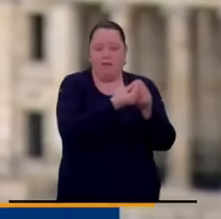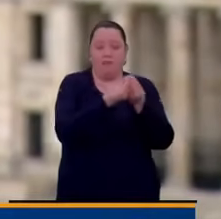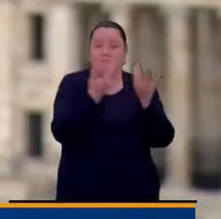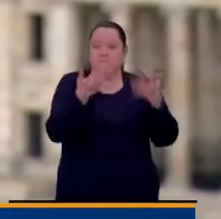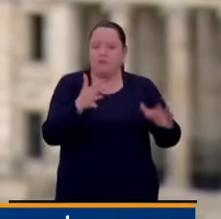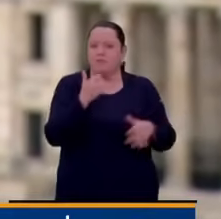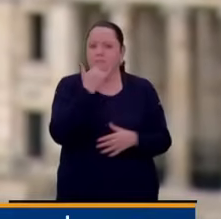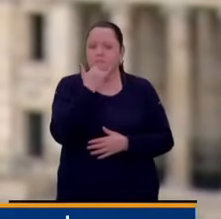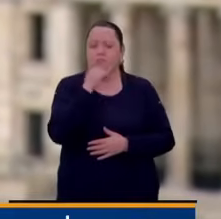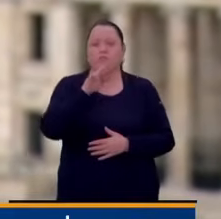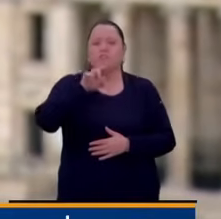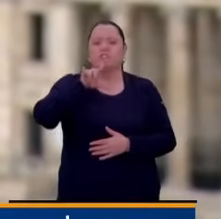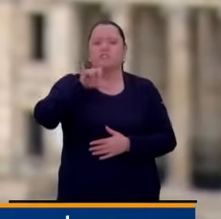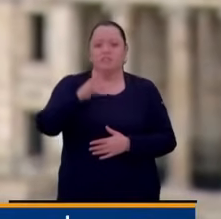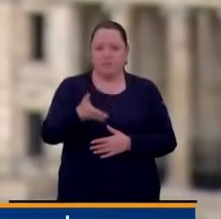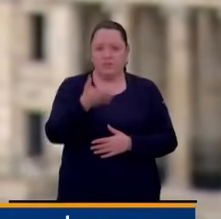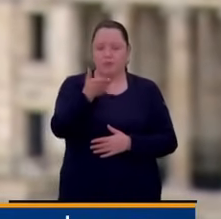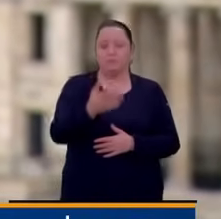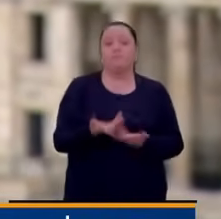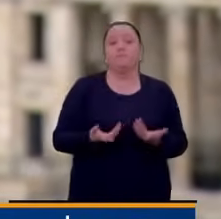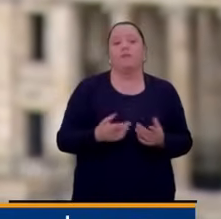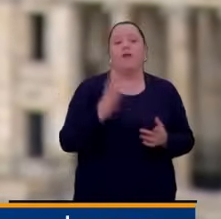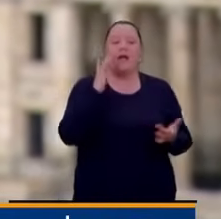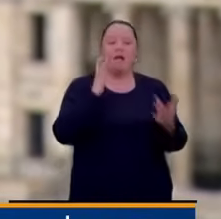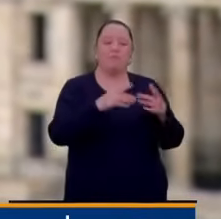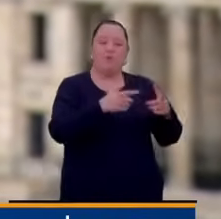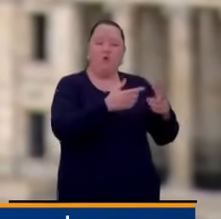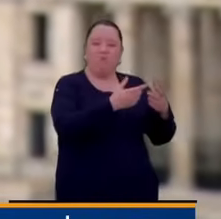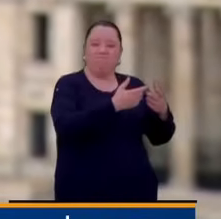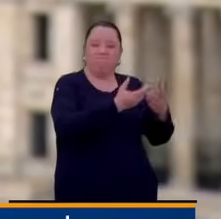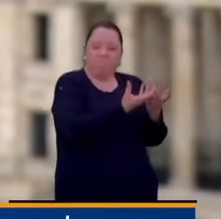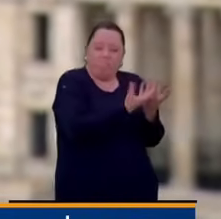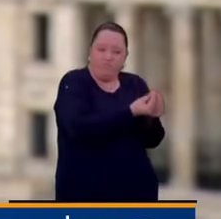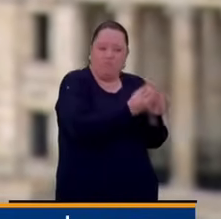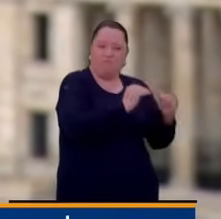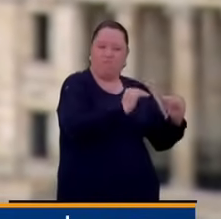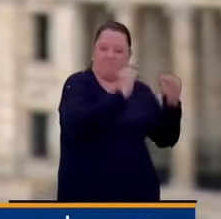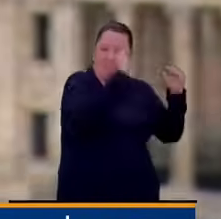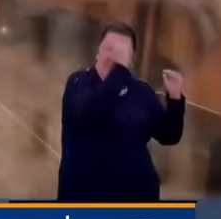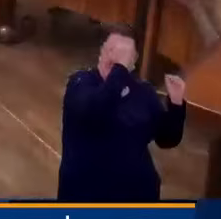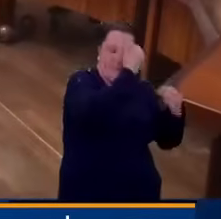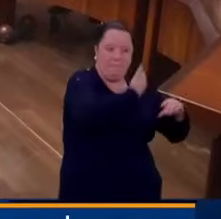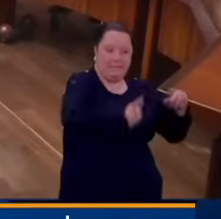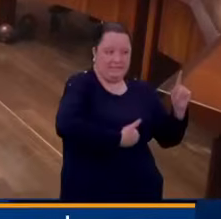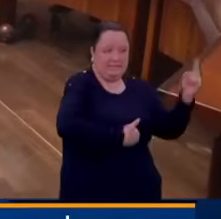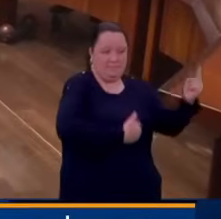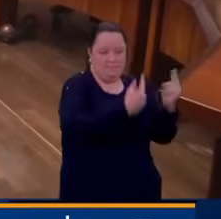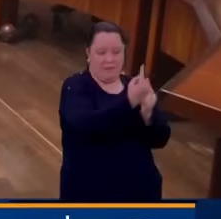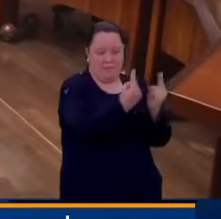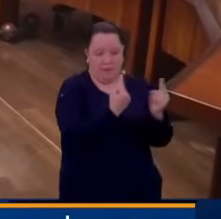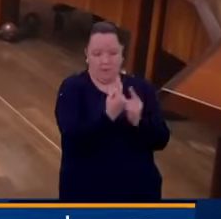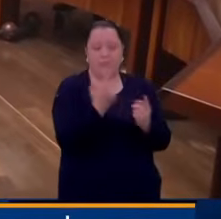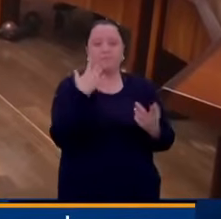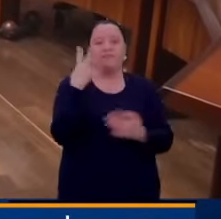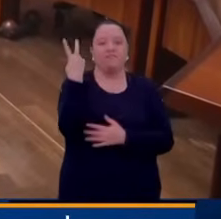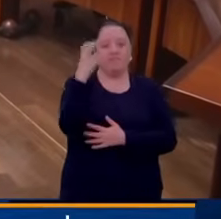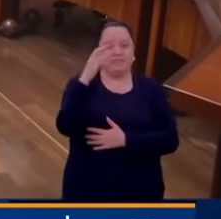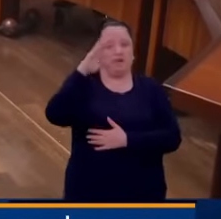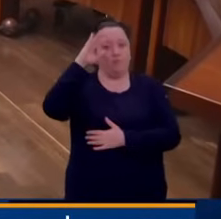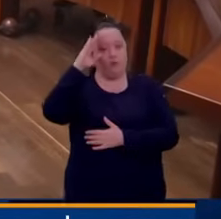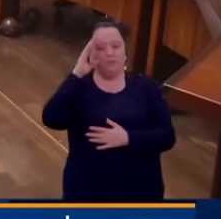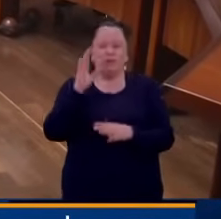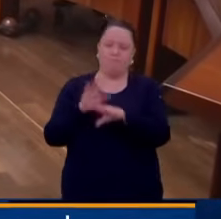Pues en esta cumbre los presidentes de las Cortes le dijeron a la fiscal general y al director de la policía que la seguridad es un